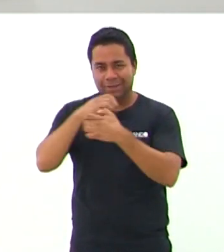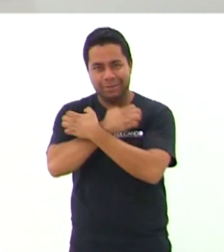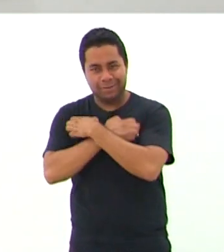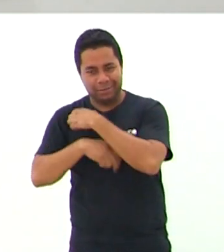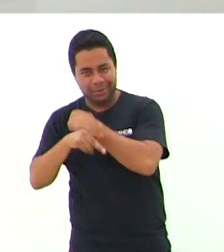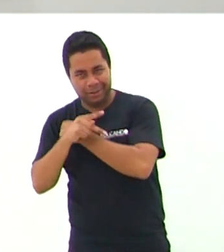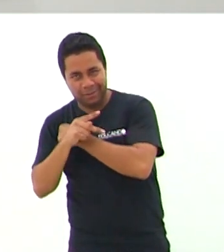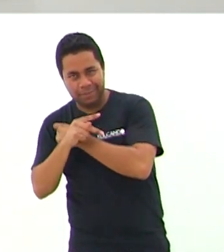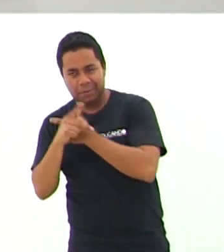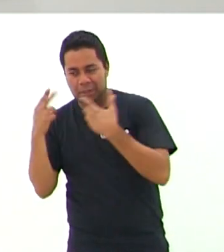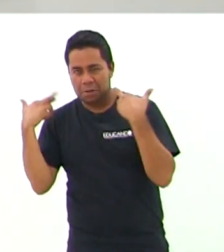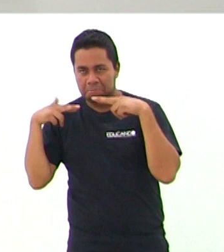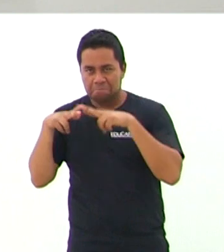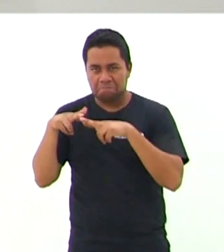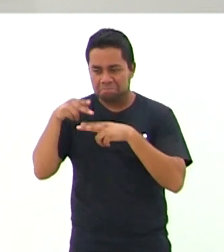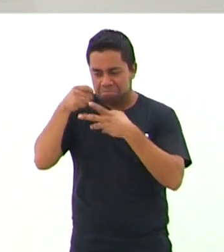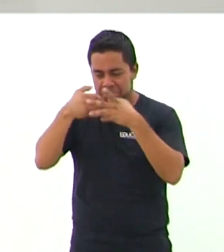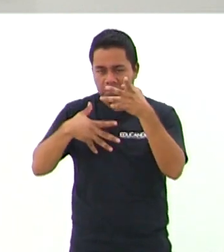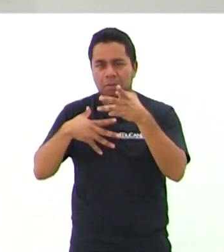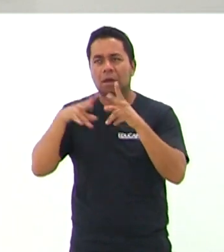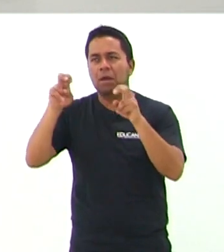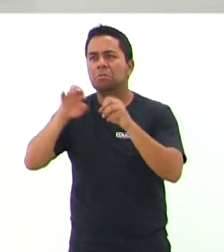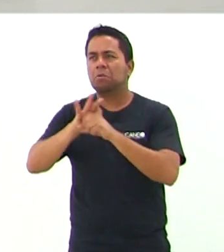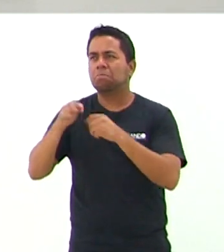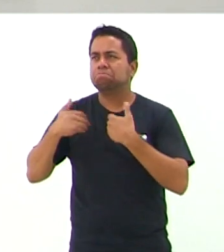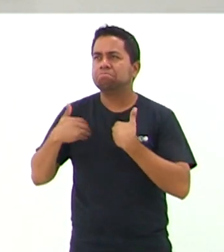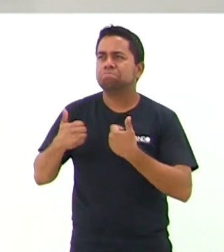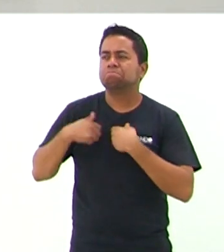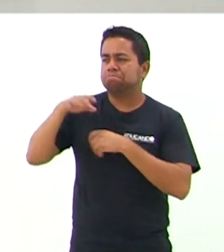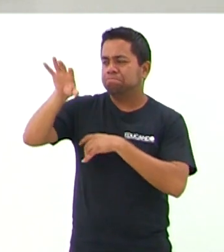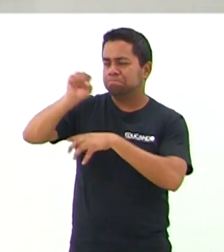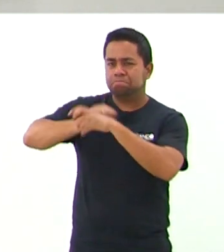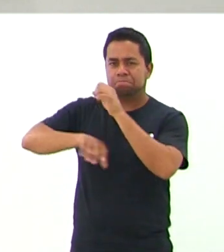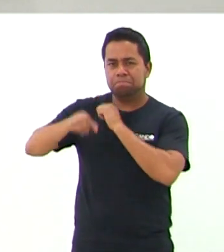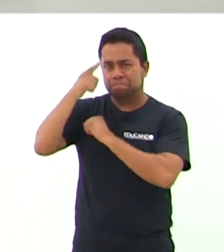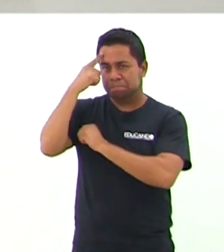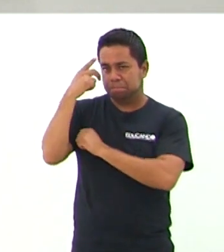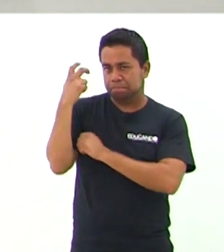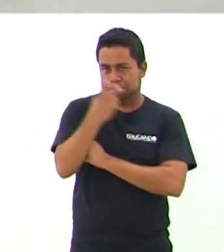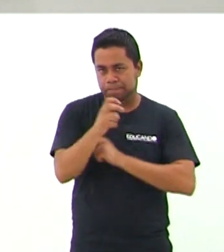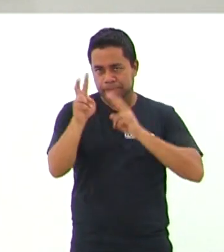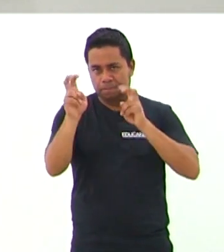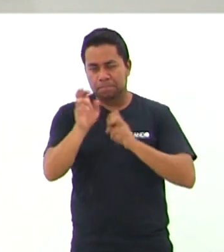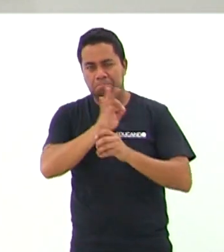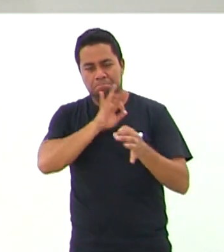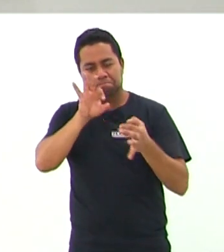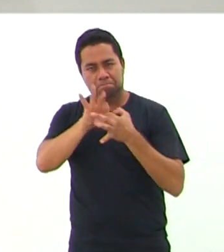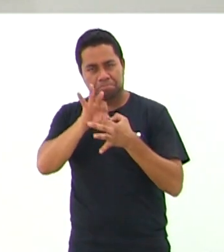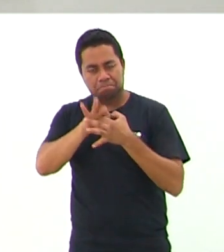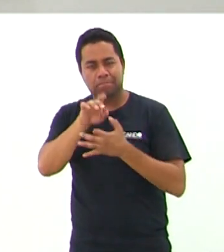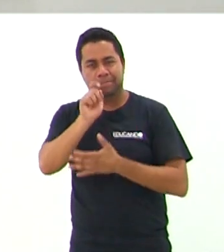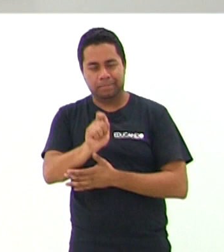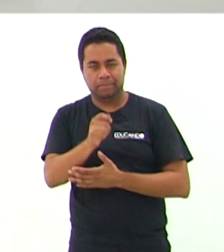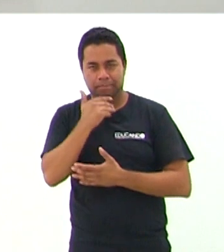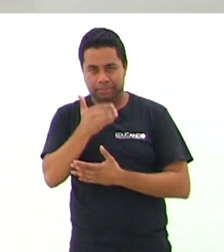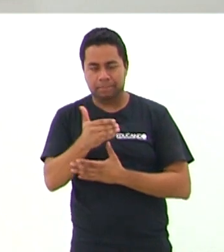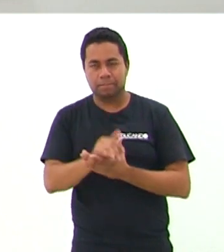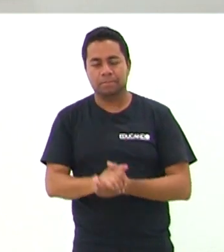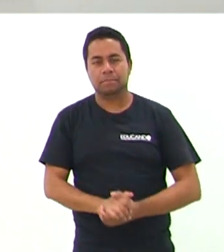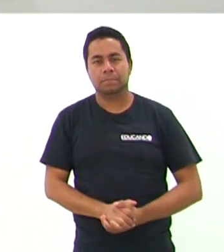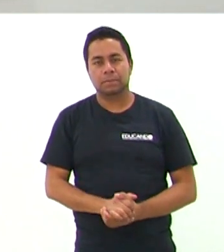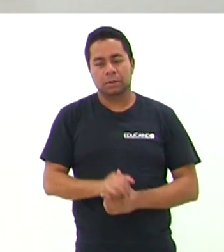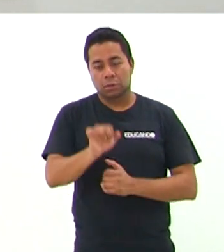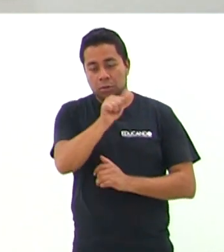TV los temas que te permitan entender de mejor forma este contenido. ¿Bien? Vamos con la siguiente